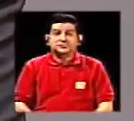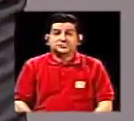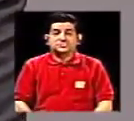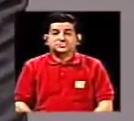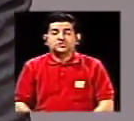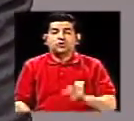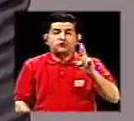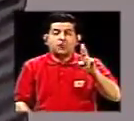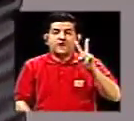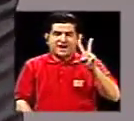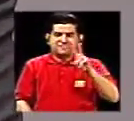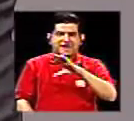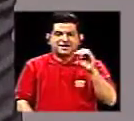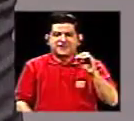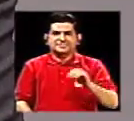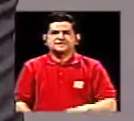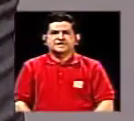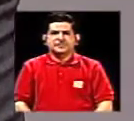Ronald Vargas y el padre